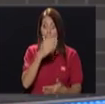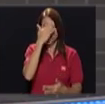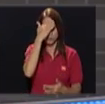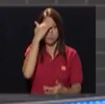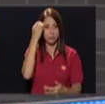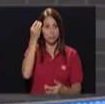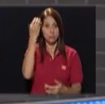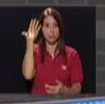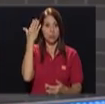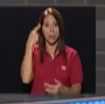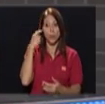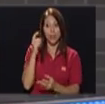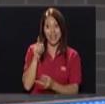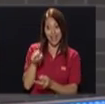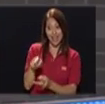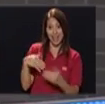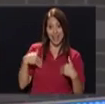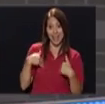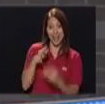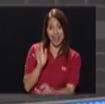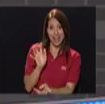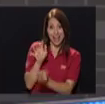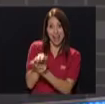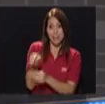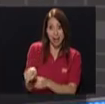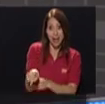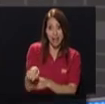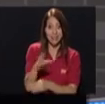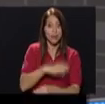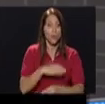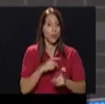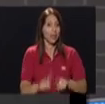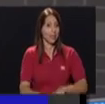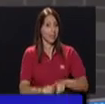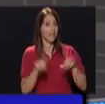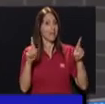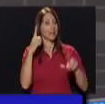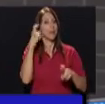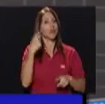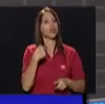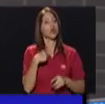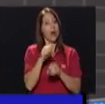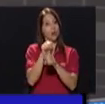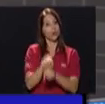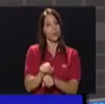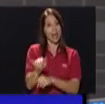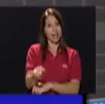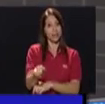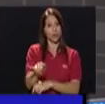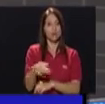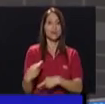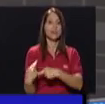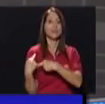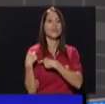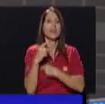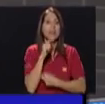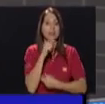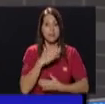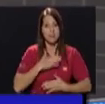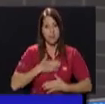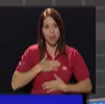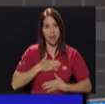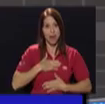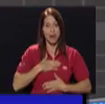eliminar de la mente, ¿verdad? Porque el animal se comporta de manera diferente porque yo lo acostumbré a eso. Sí, claro. Entonces la responsabilidad de